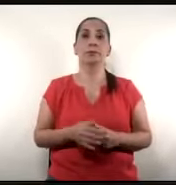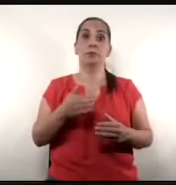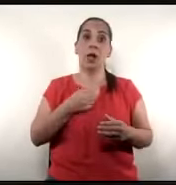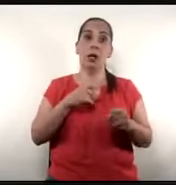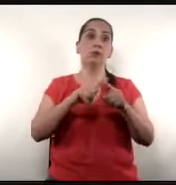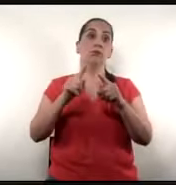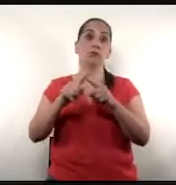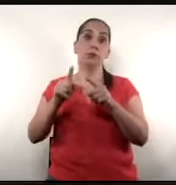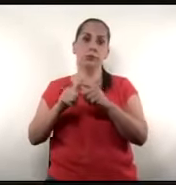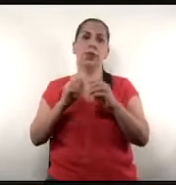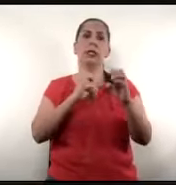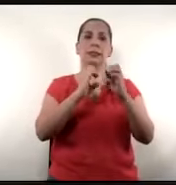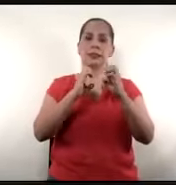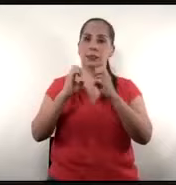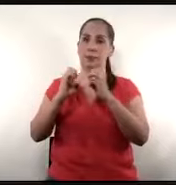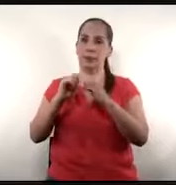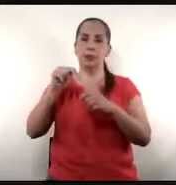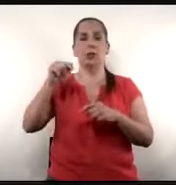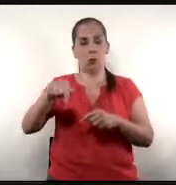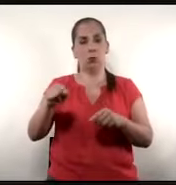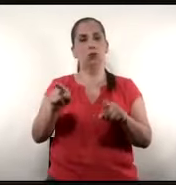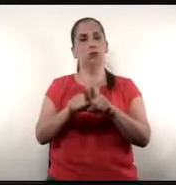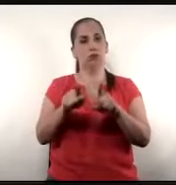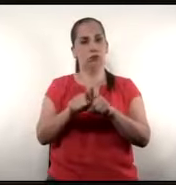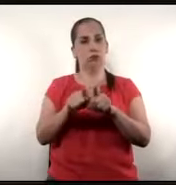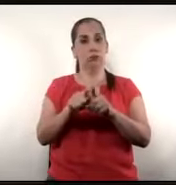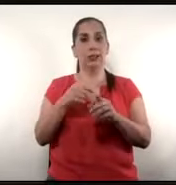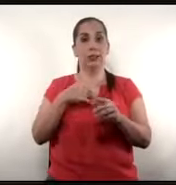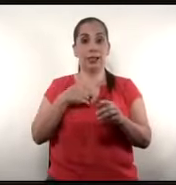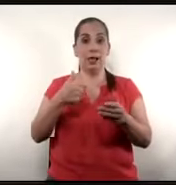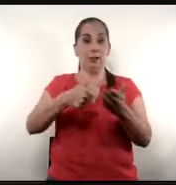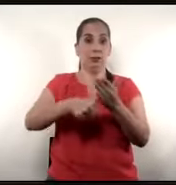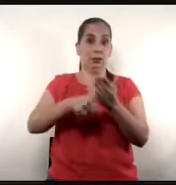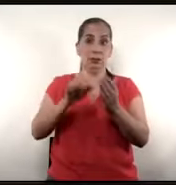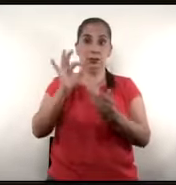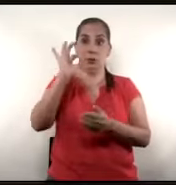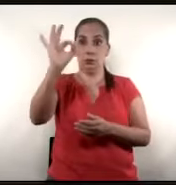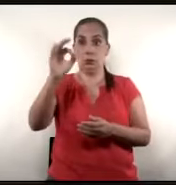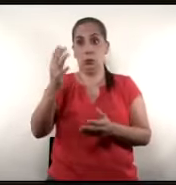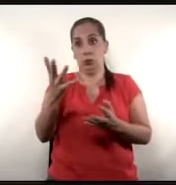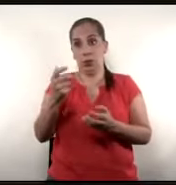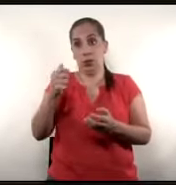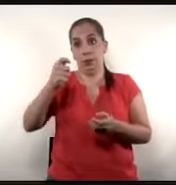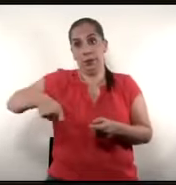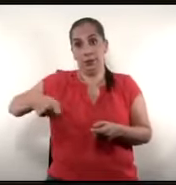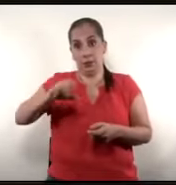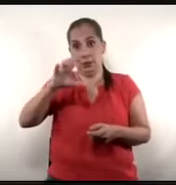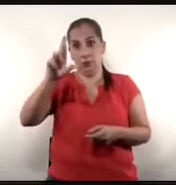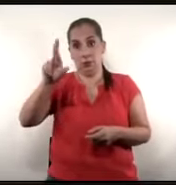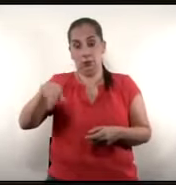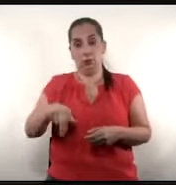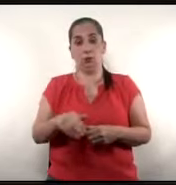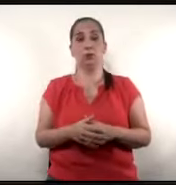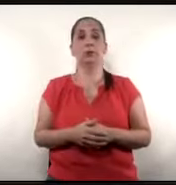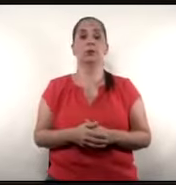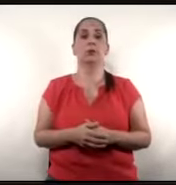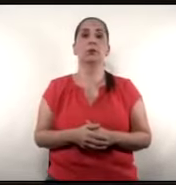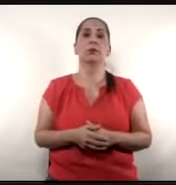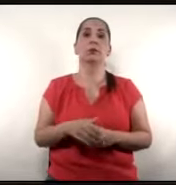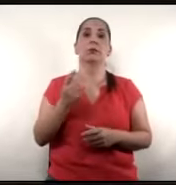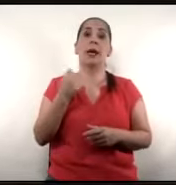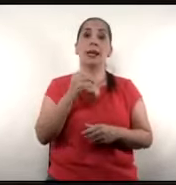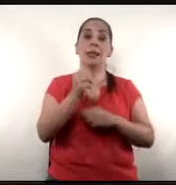de entrevistas que vamos a tener, y hoy no será la excepción, con los y las candidatas que aspiran justamente a la presidencia de la República